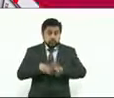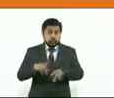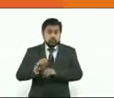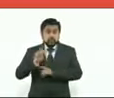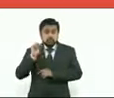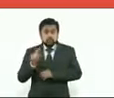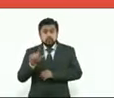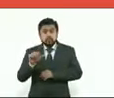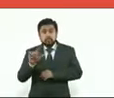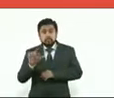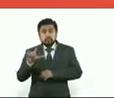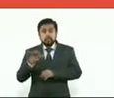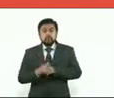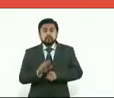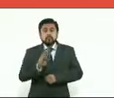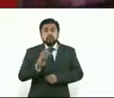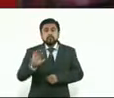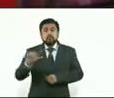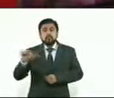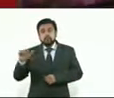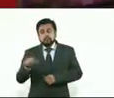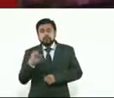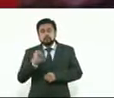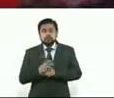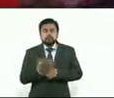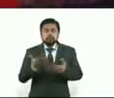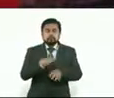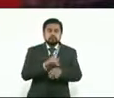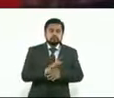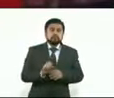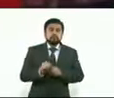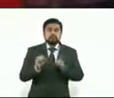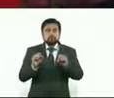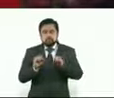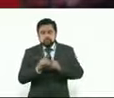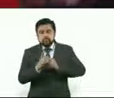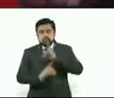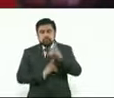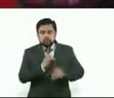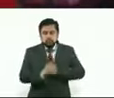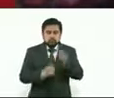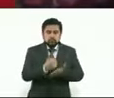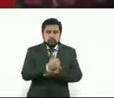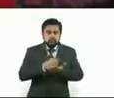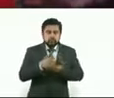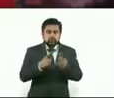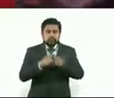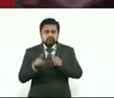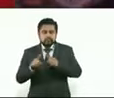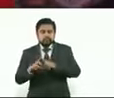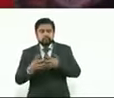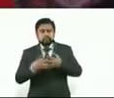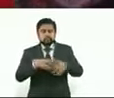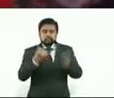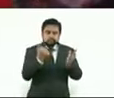con el apoyo de BBVA, Martí, Sport City, New Balance, Garmin,